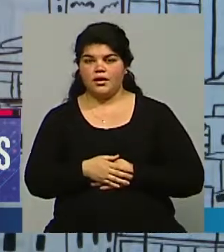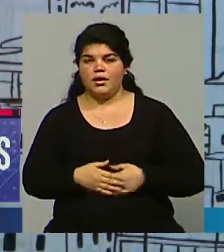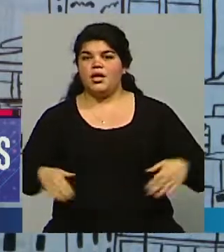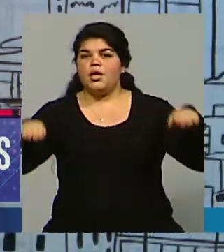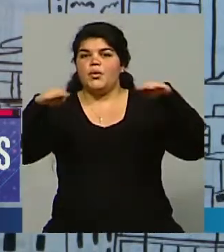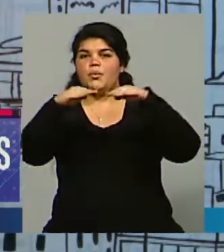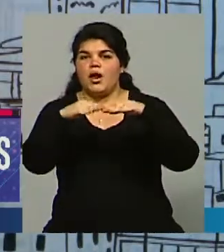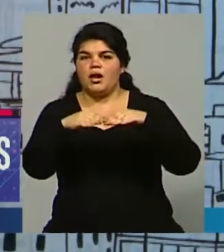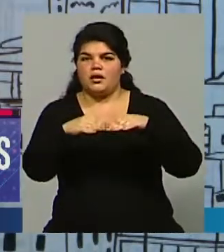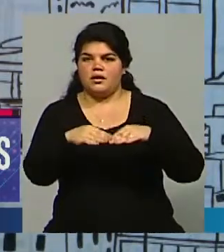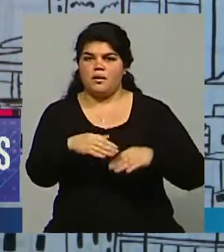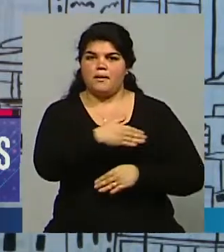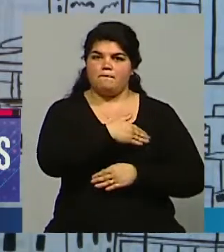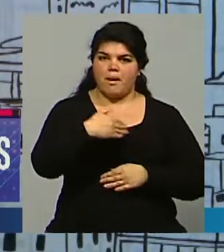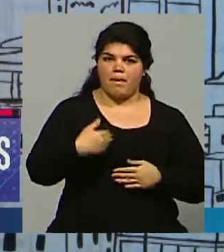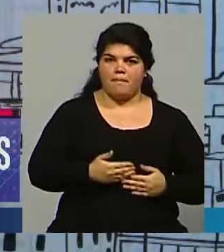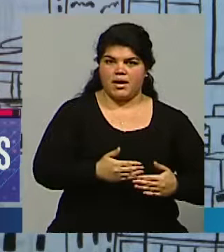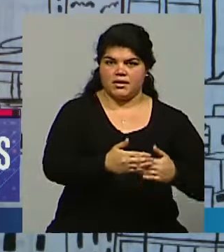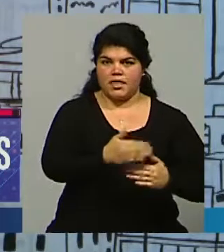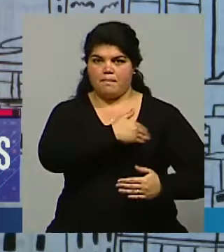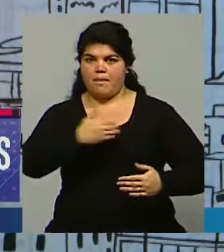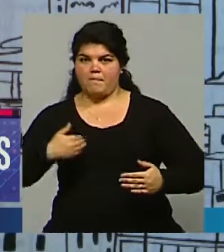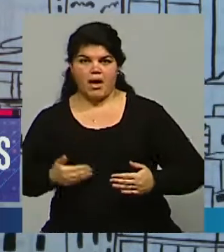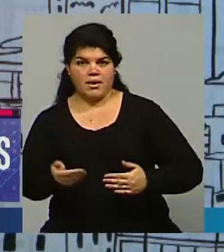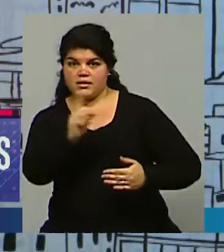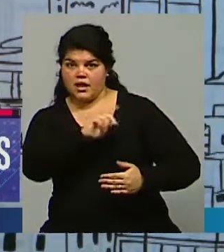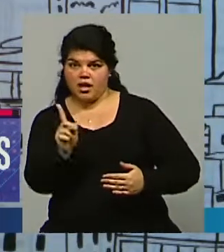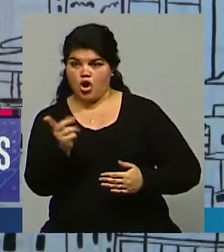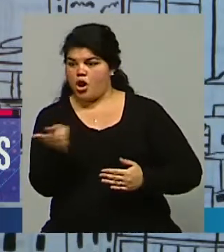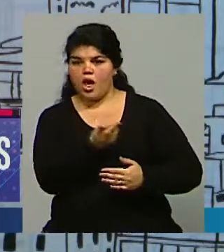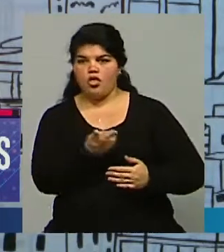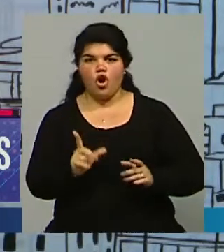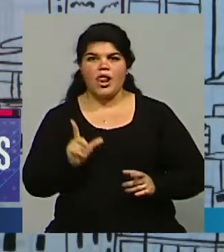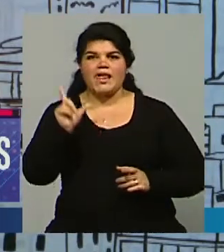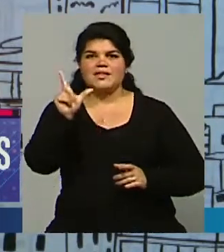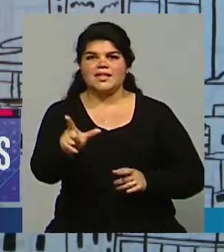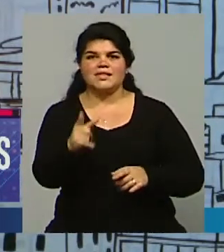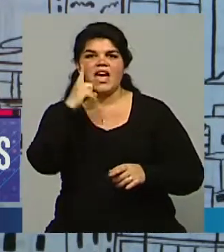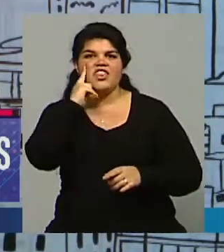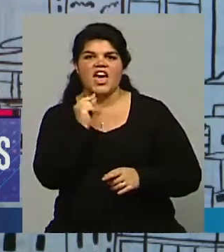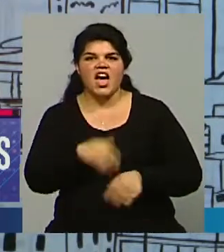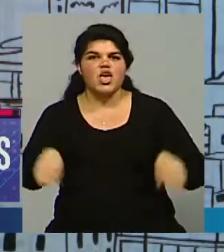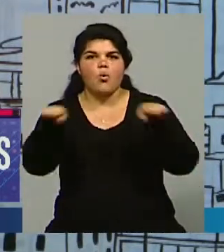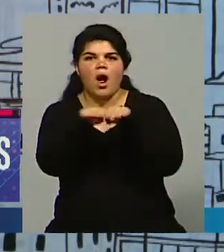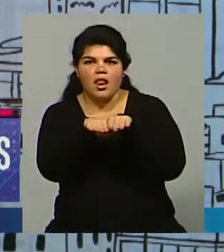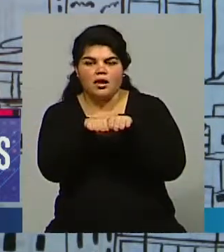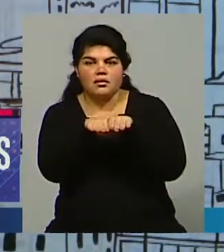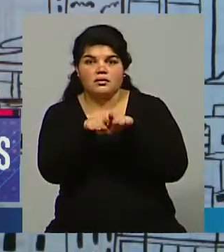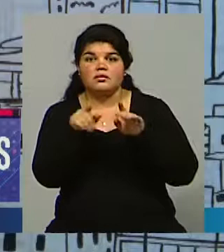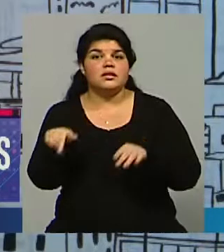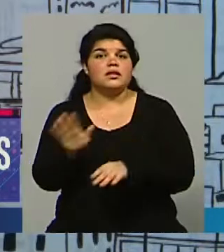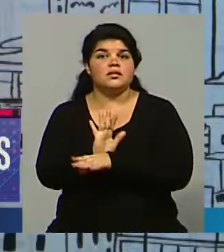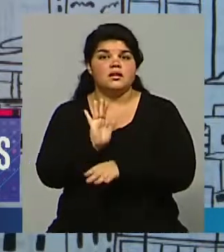dos mamás, entre la gestante y la no gestante, y me parece que esto ya es un puntapié inicial para que los varones también, ejerciendo